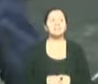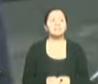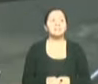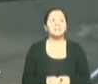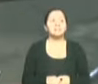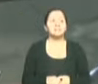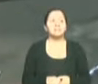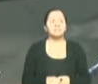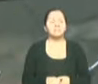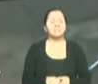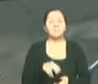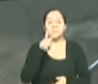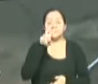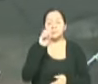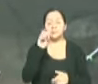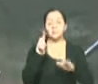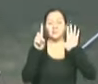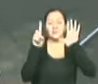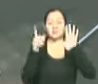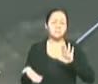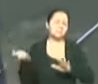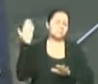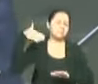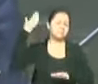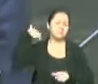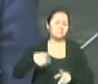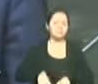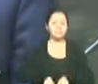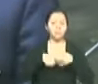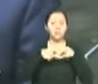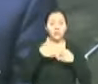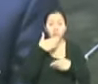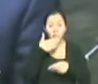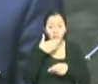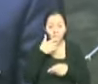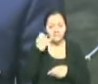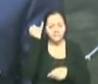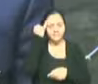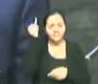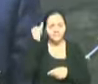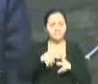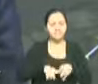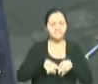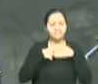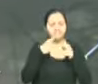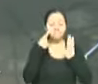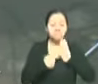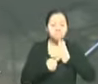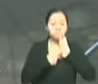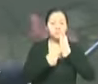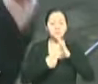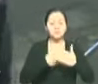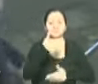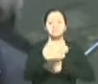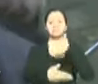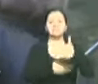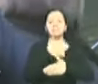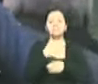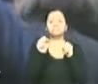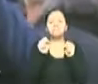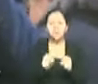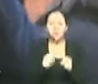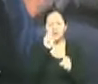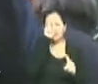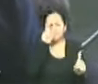un año 2006 comenzó a construirse y a demostrar que éramos